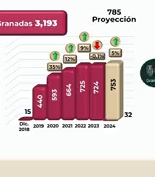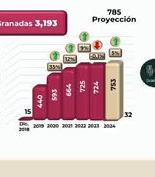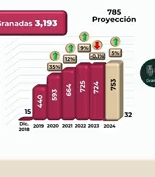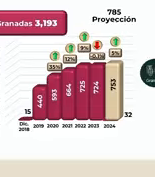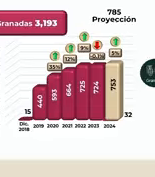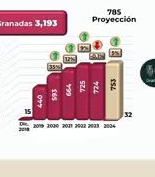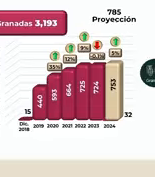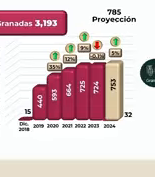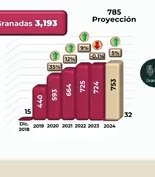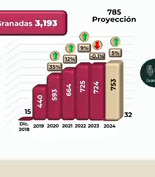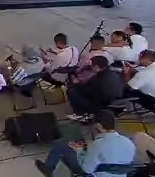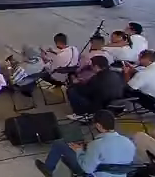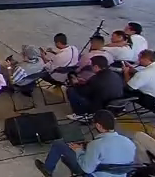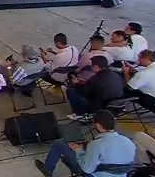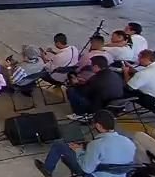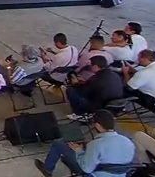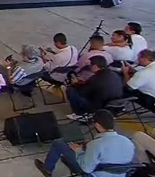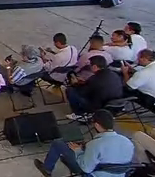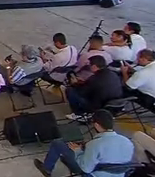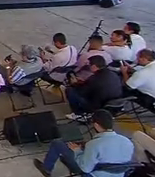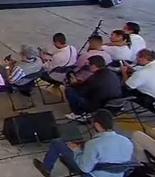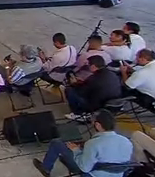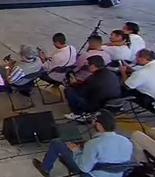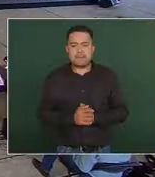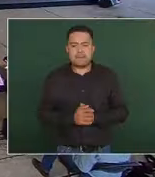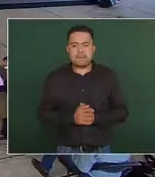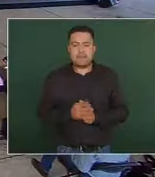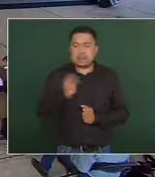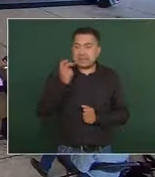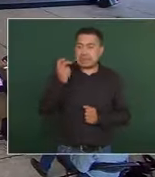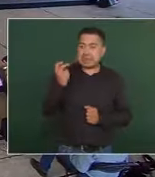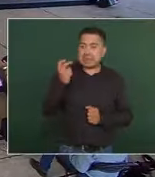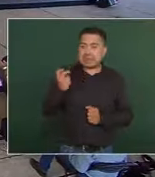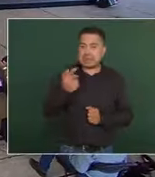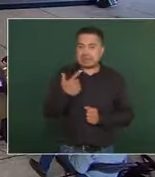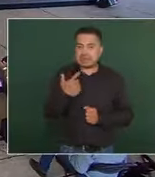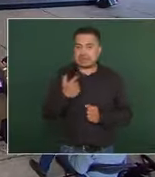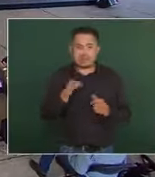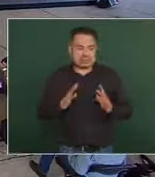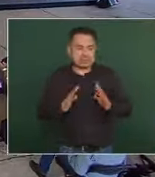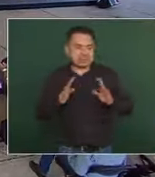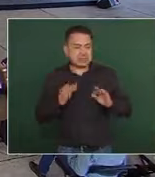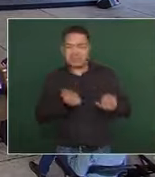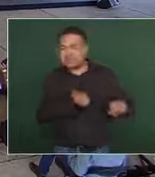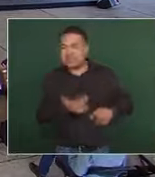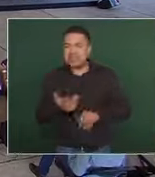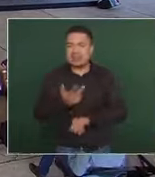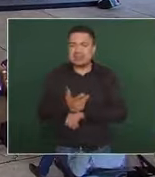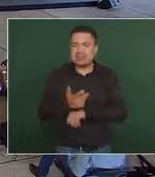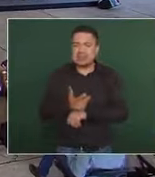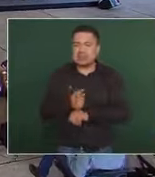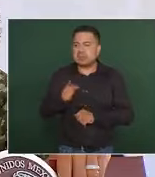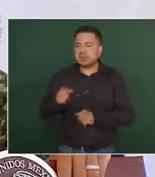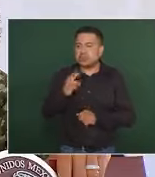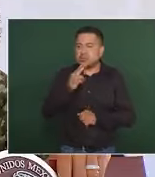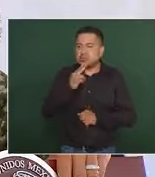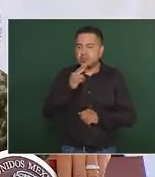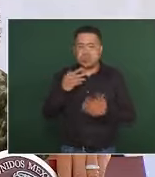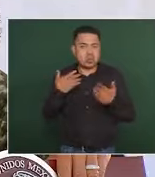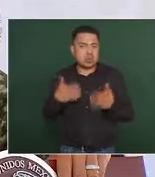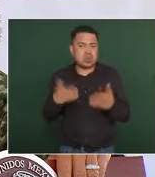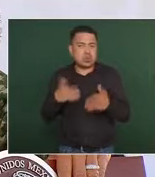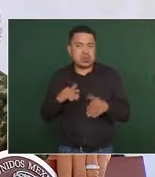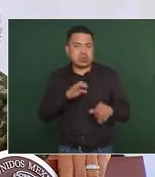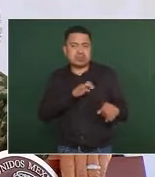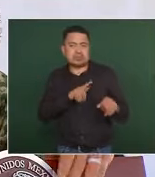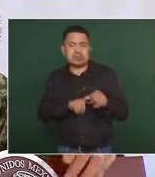de Estados Unidos. De esas armas que proceden de Estados Unidos, hay armamento de uso exclusivo